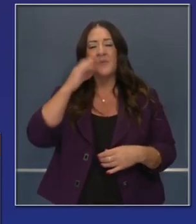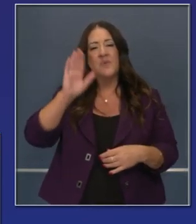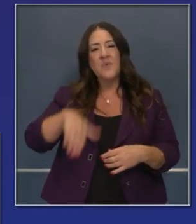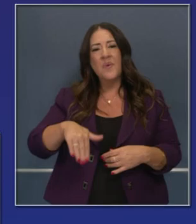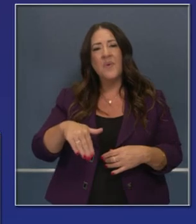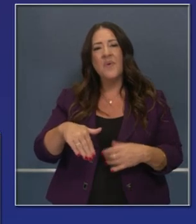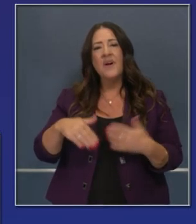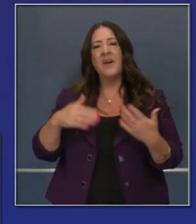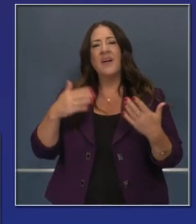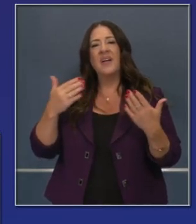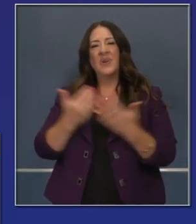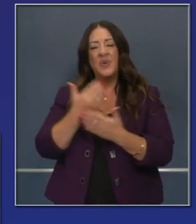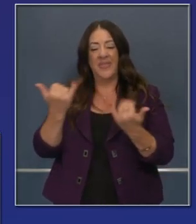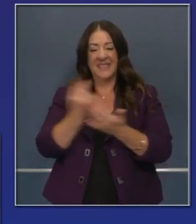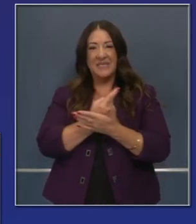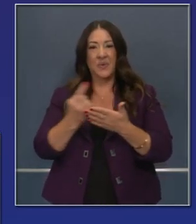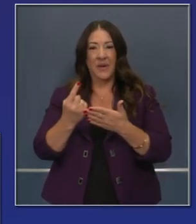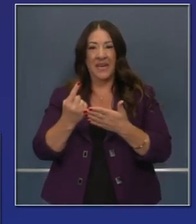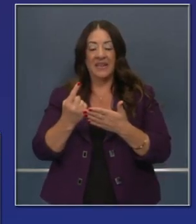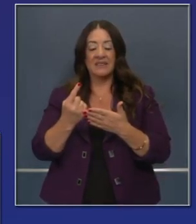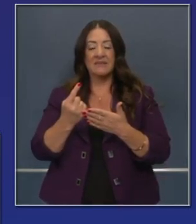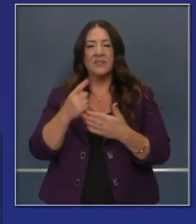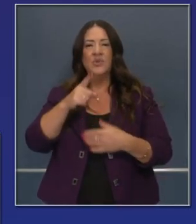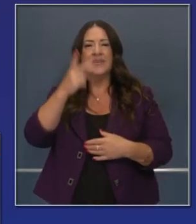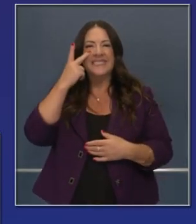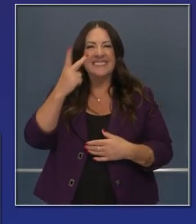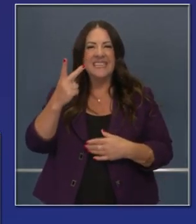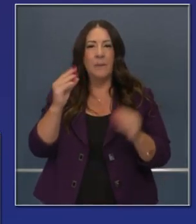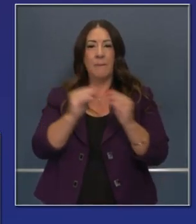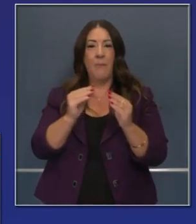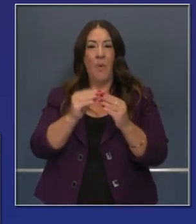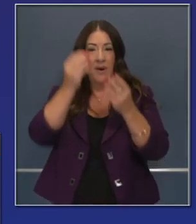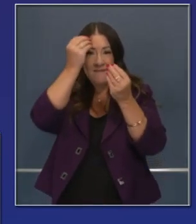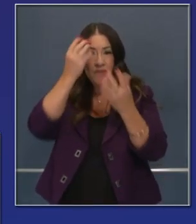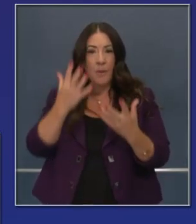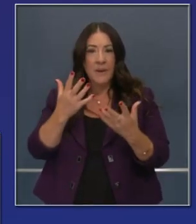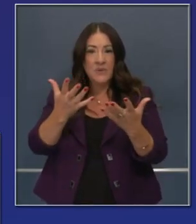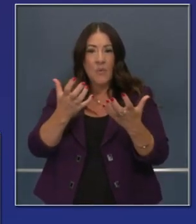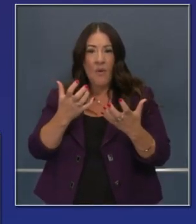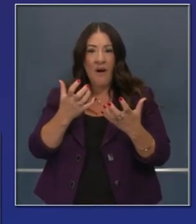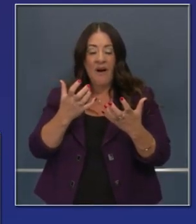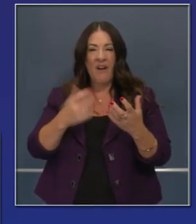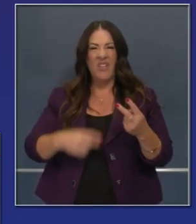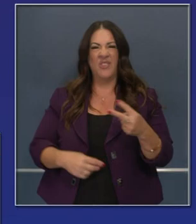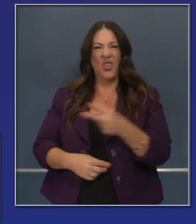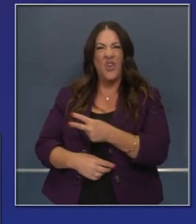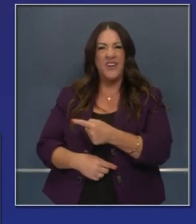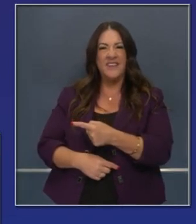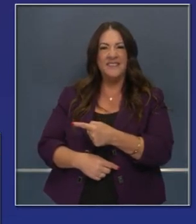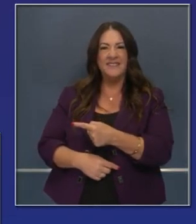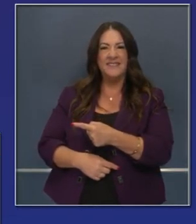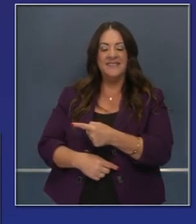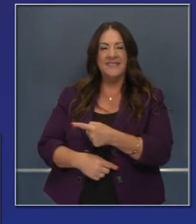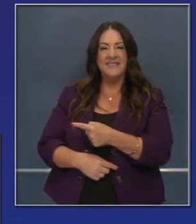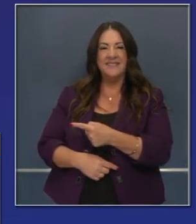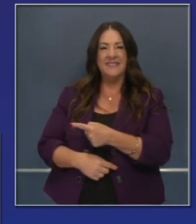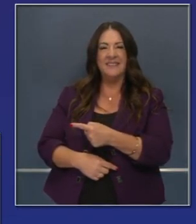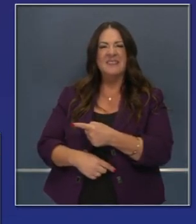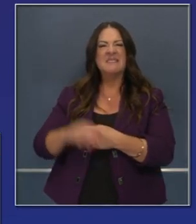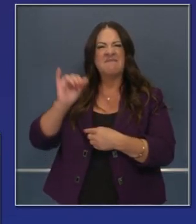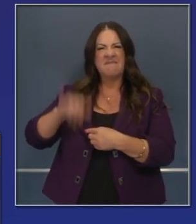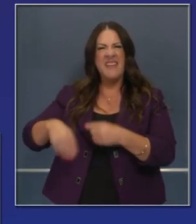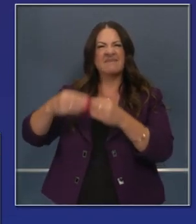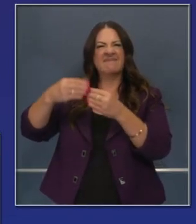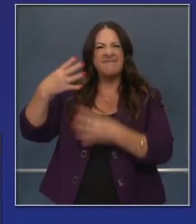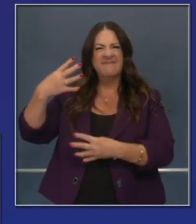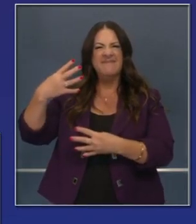eso estamos actualmente, esta semana, con las noticias de último momento. Pueden buscar información adicional en esta